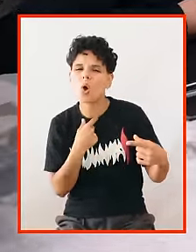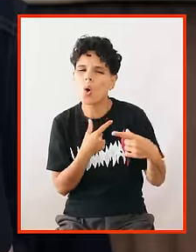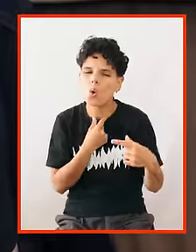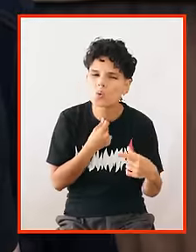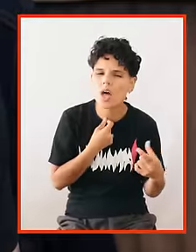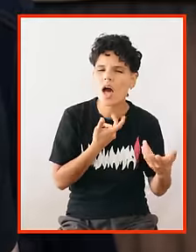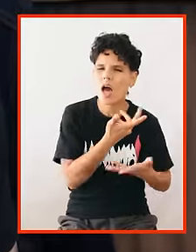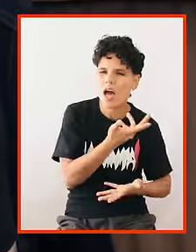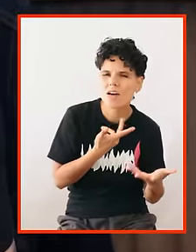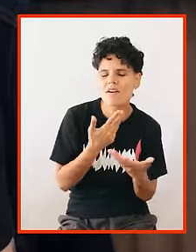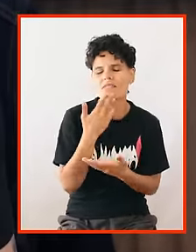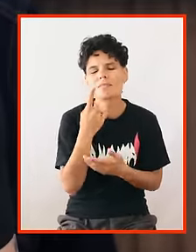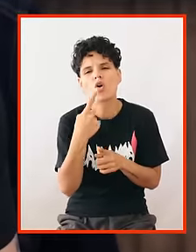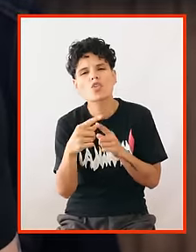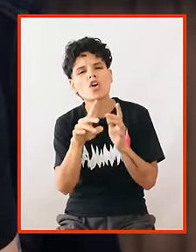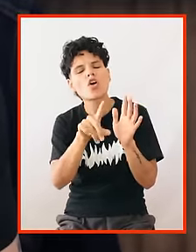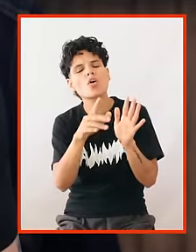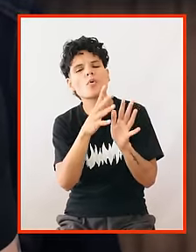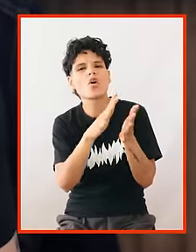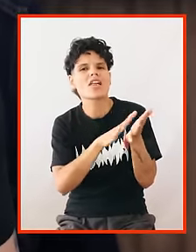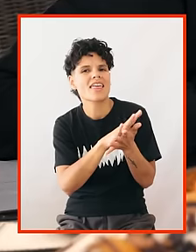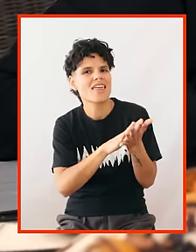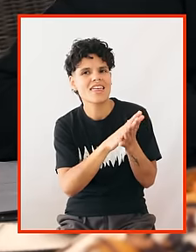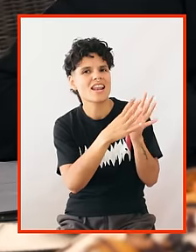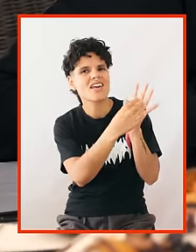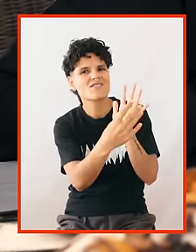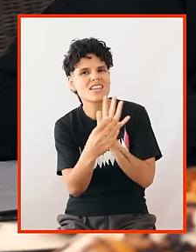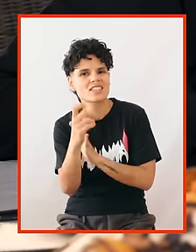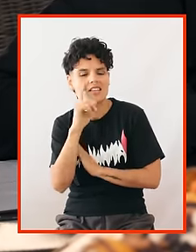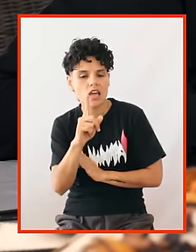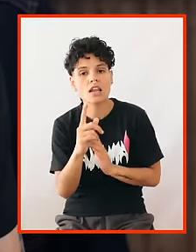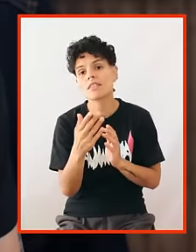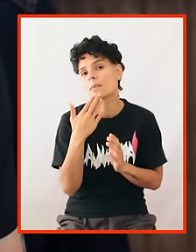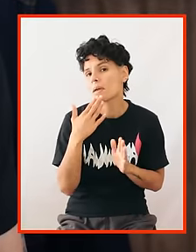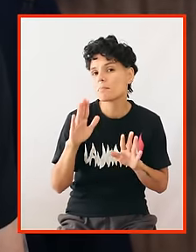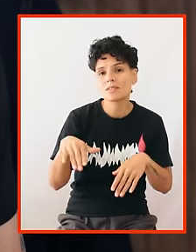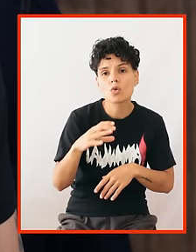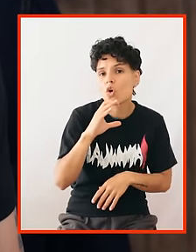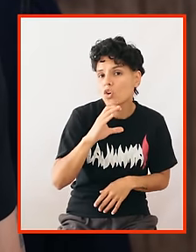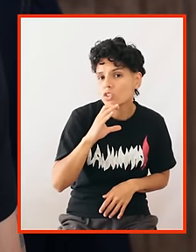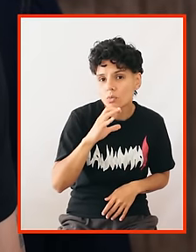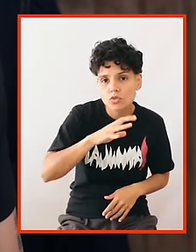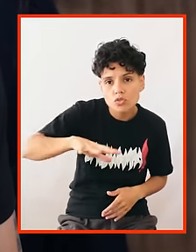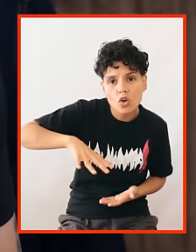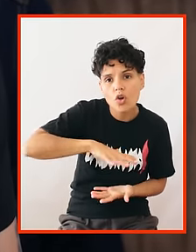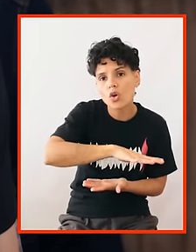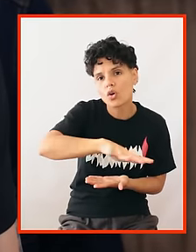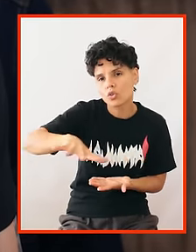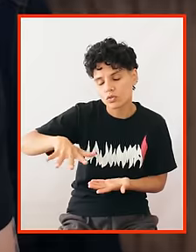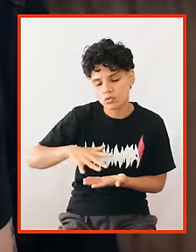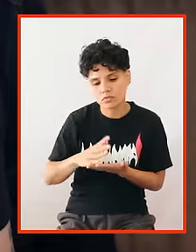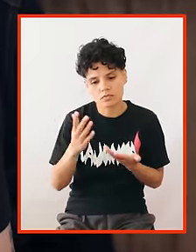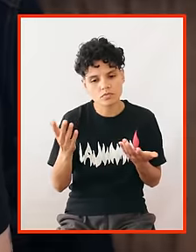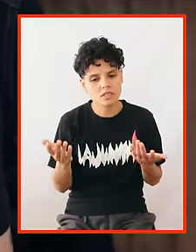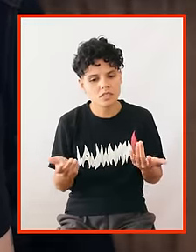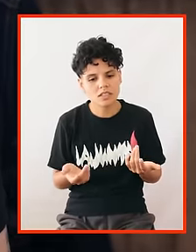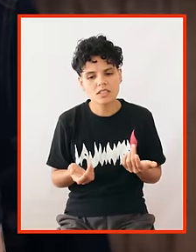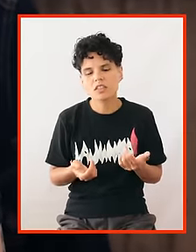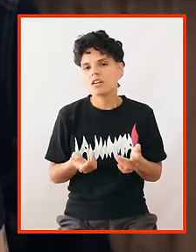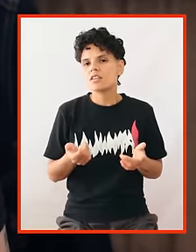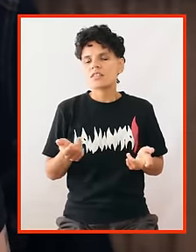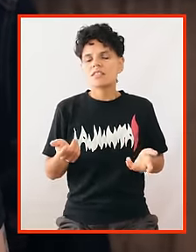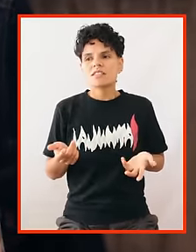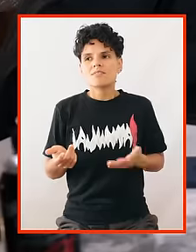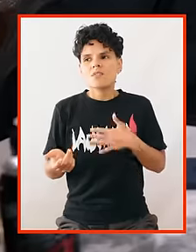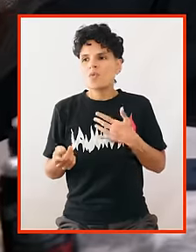las referencias, la... O sea, si le iba a decir, oye... Conce. Claro. Conce. Liverpool. Fue como el paso